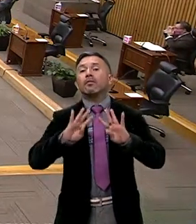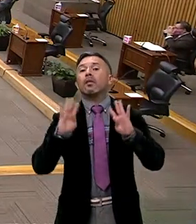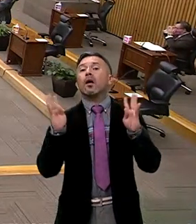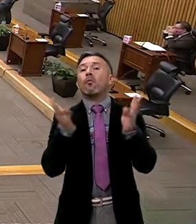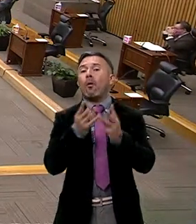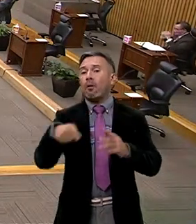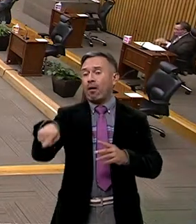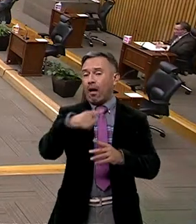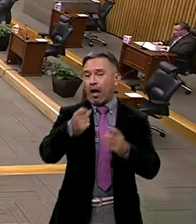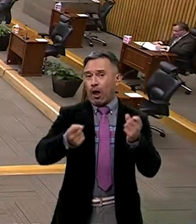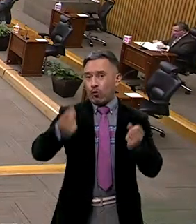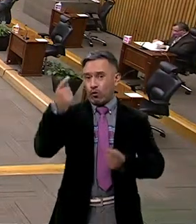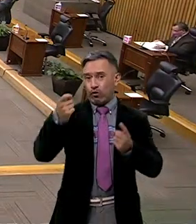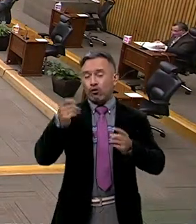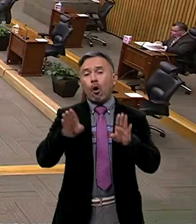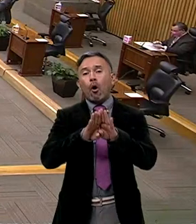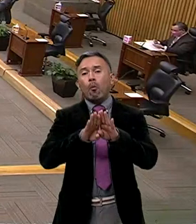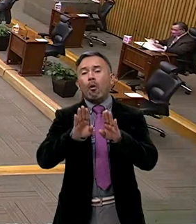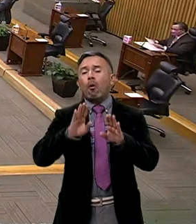cómo